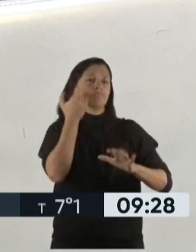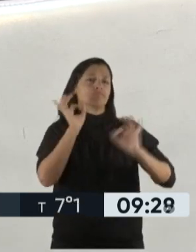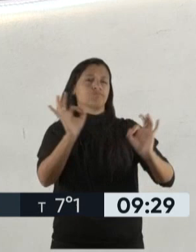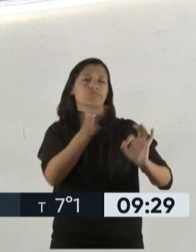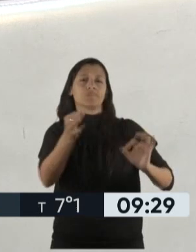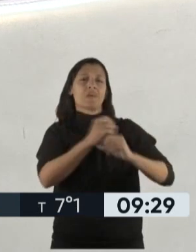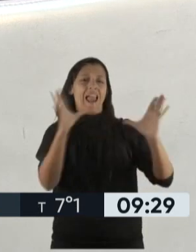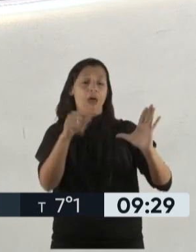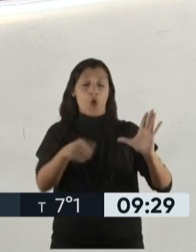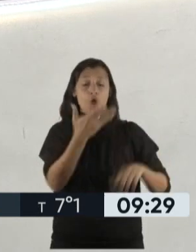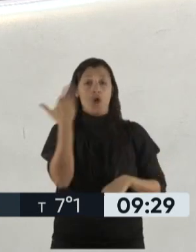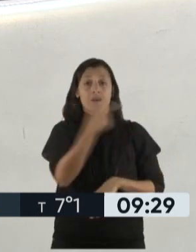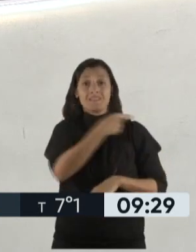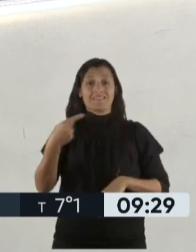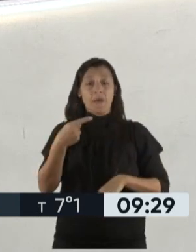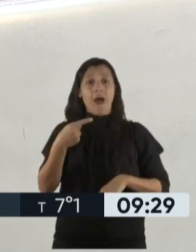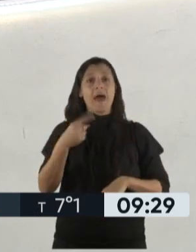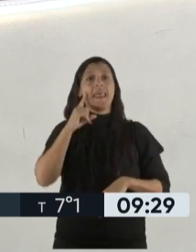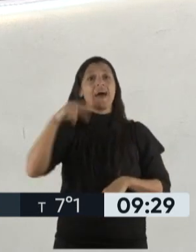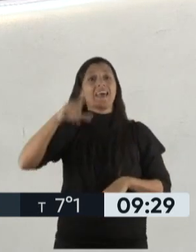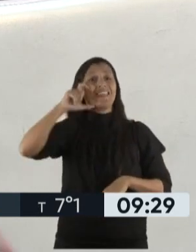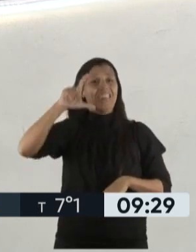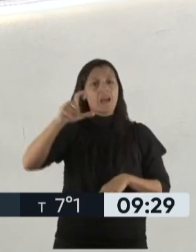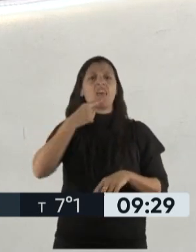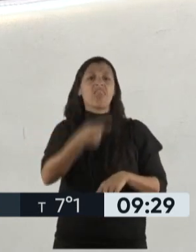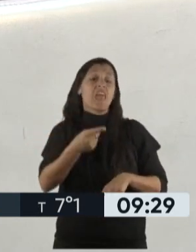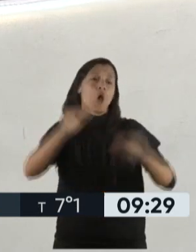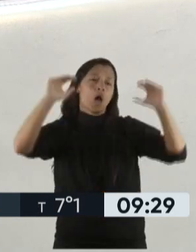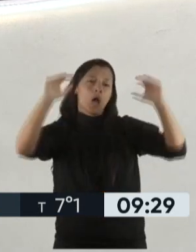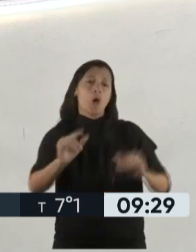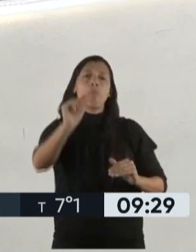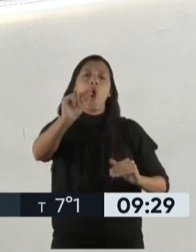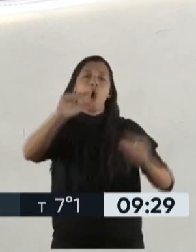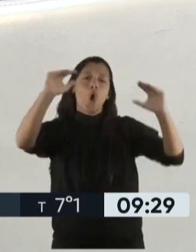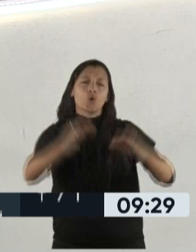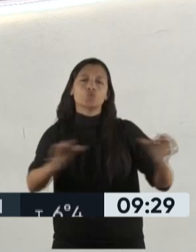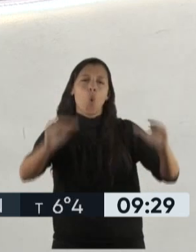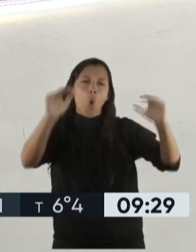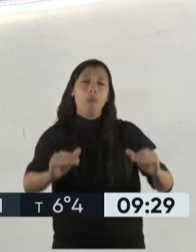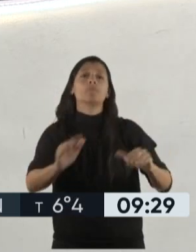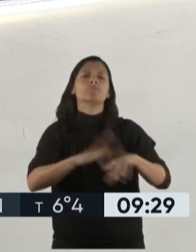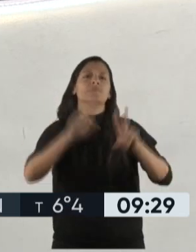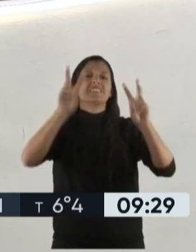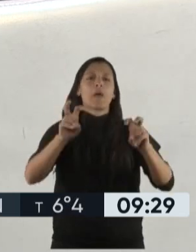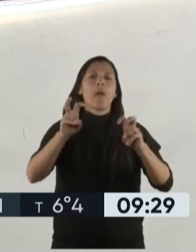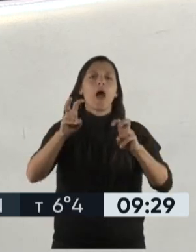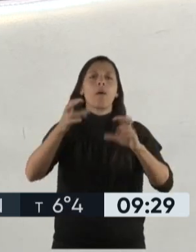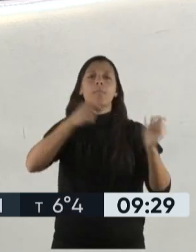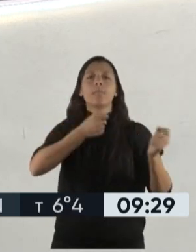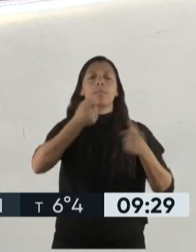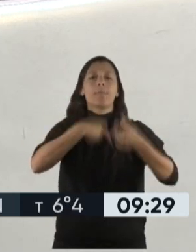porque esta semana el INDEC informó que bajó, si bien levemente, el índice de ventas interanual